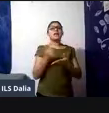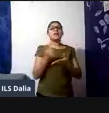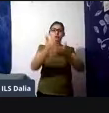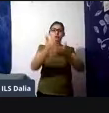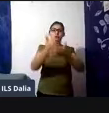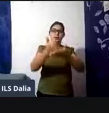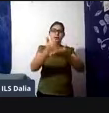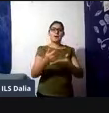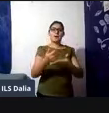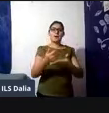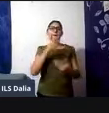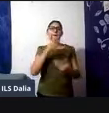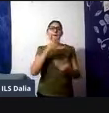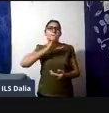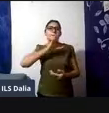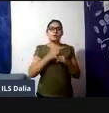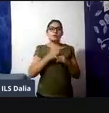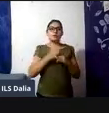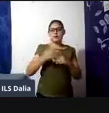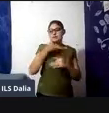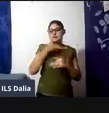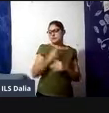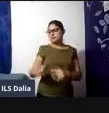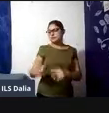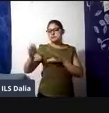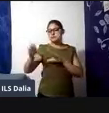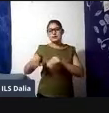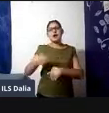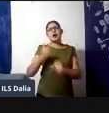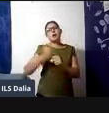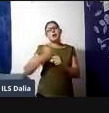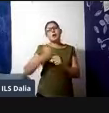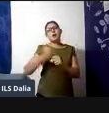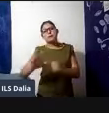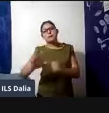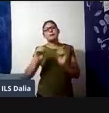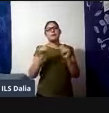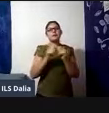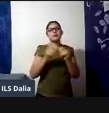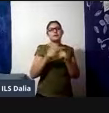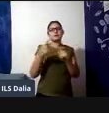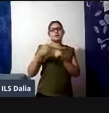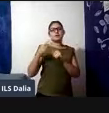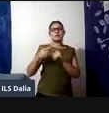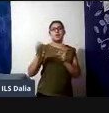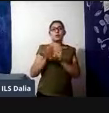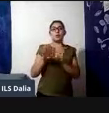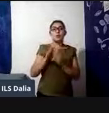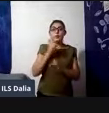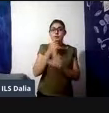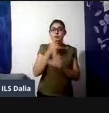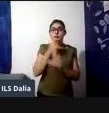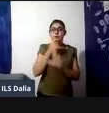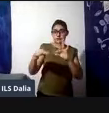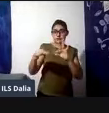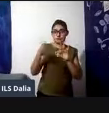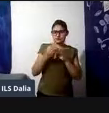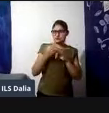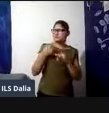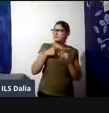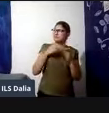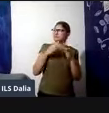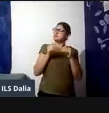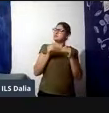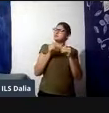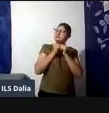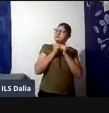las abuelitas, para los tíos, de cómo hablar con los niños de lo que estamos viviendo. Si para nosotros está difícil, imagínate cómo